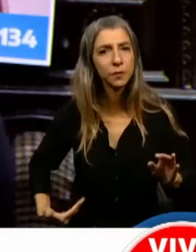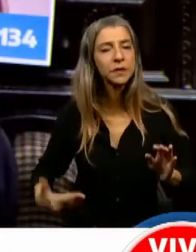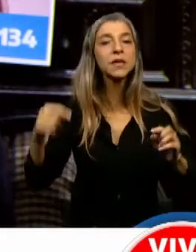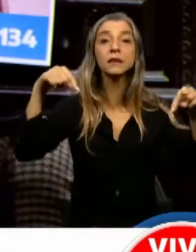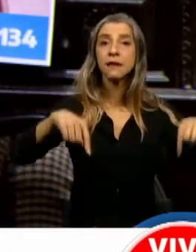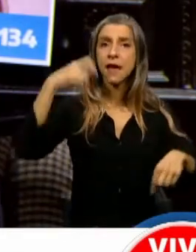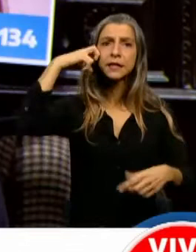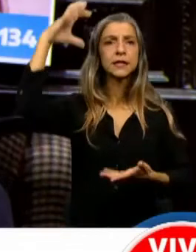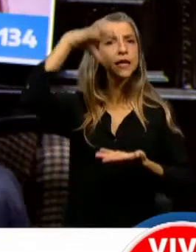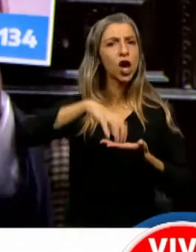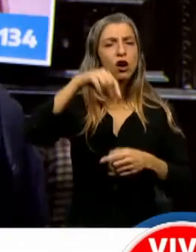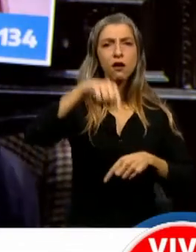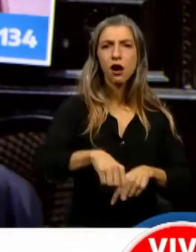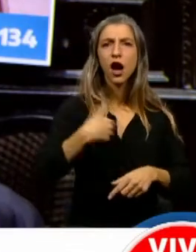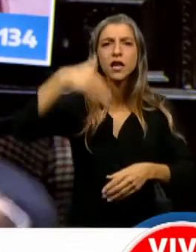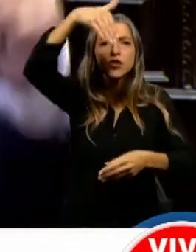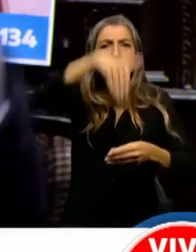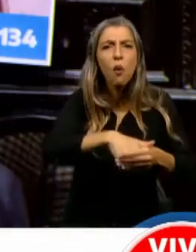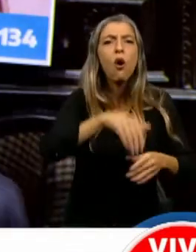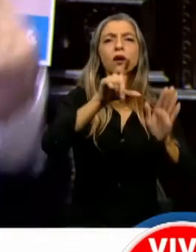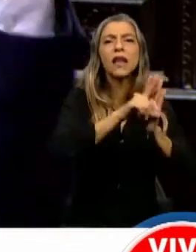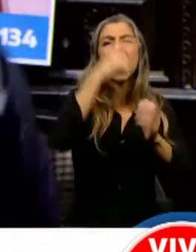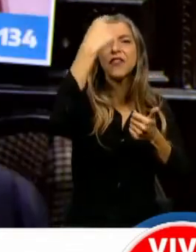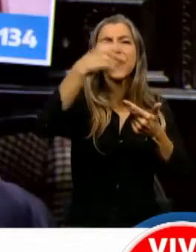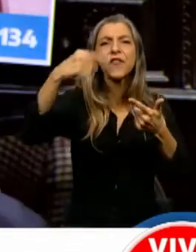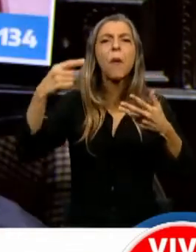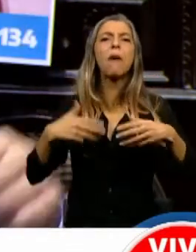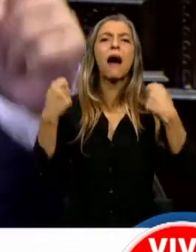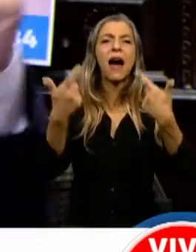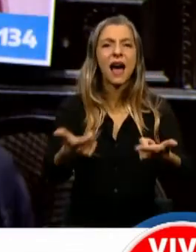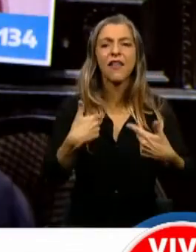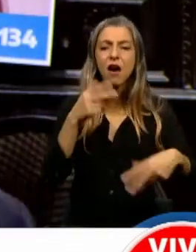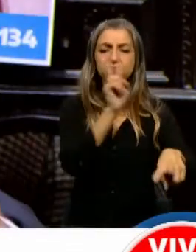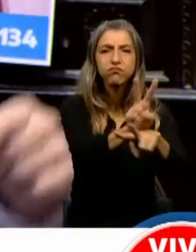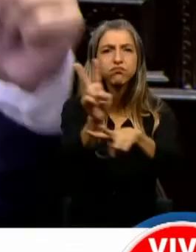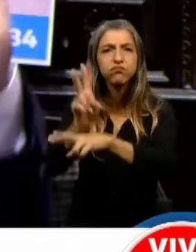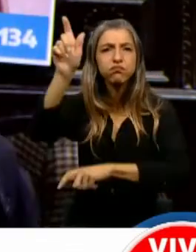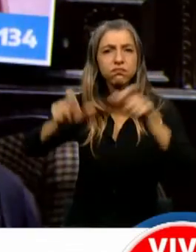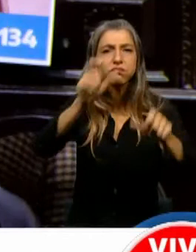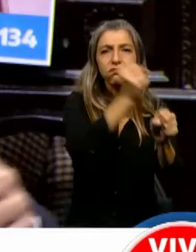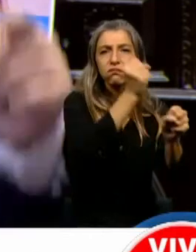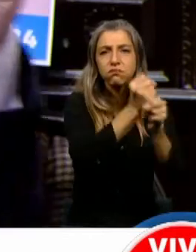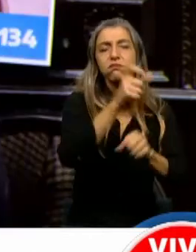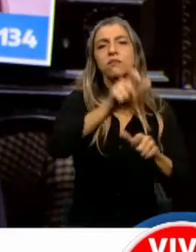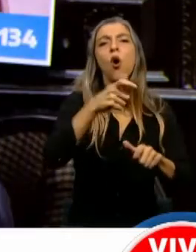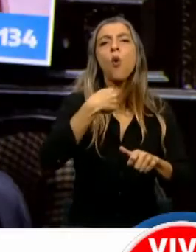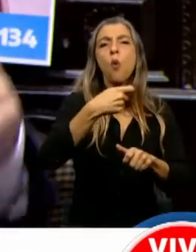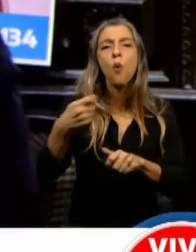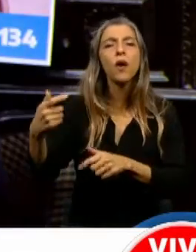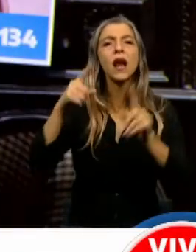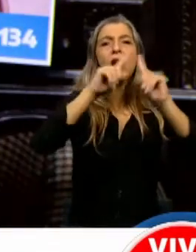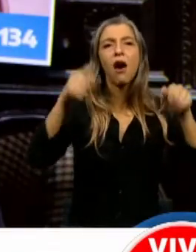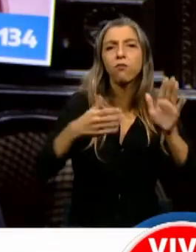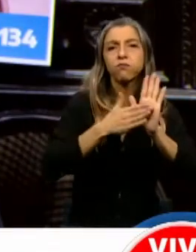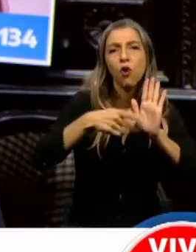este Congreso está votando leyes que protegen a los trabajadores, a los jubilados, a las pymes y a los monotributistas.